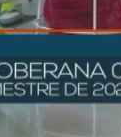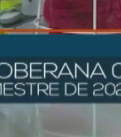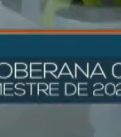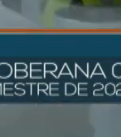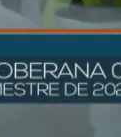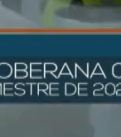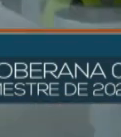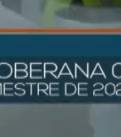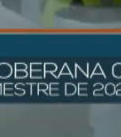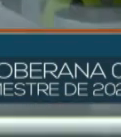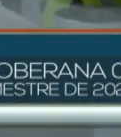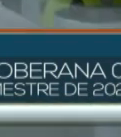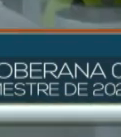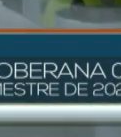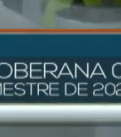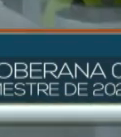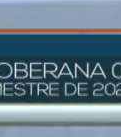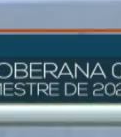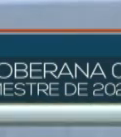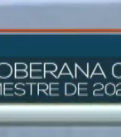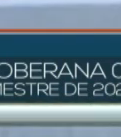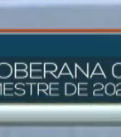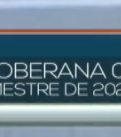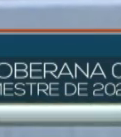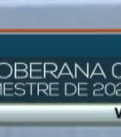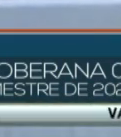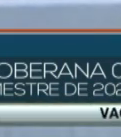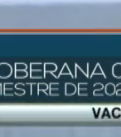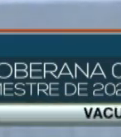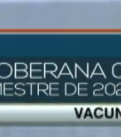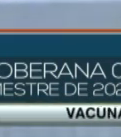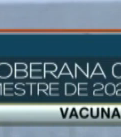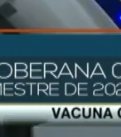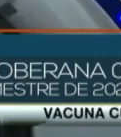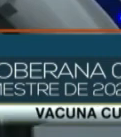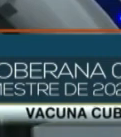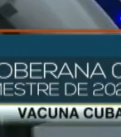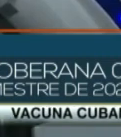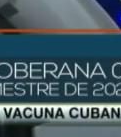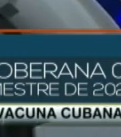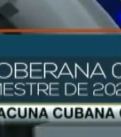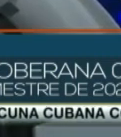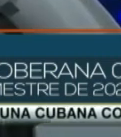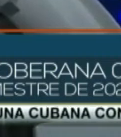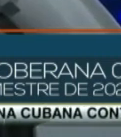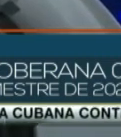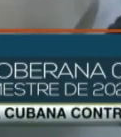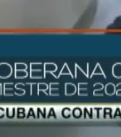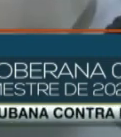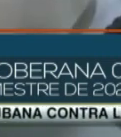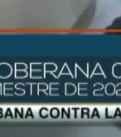cuba' los resultados de la manera en que se está enfrentando desde hace varios veces teníamos una situación digamos